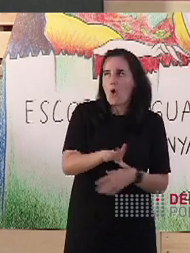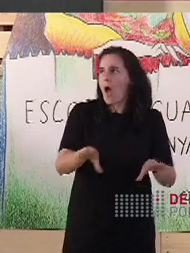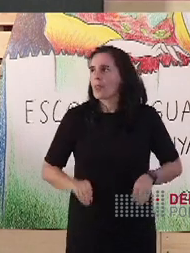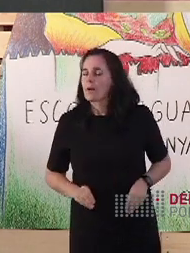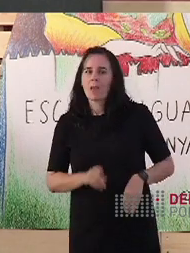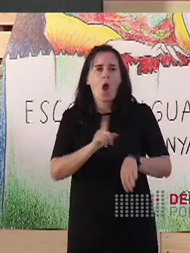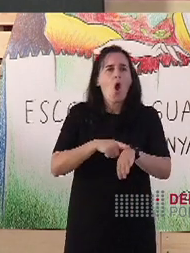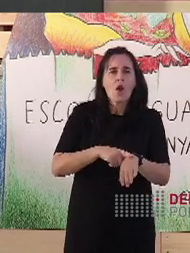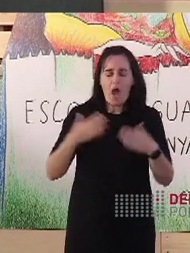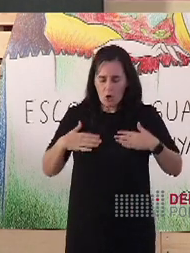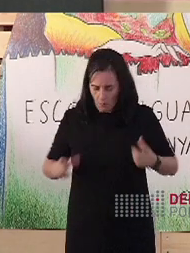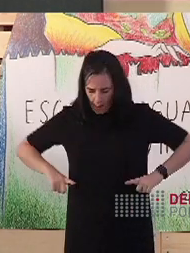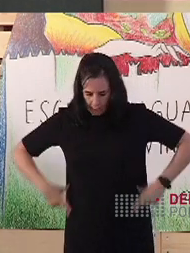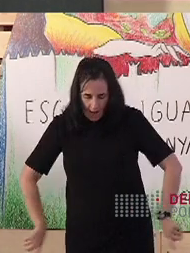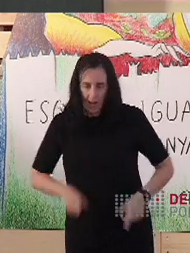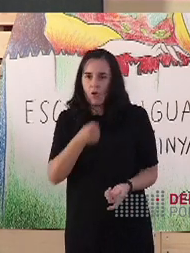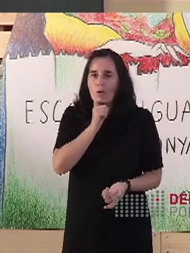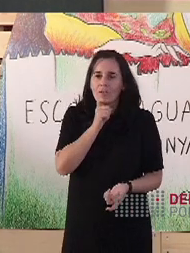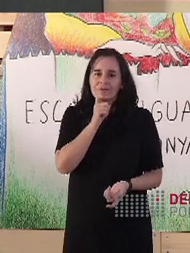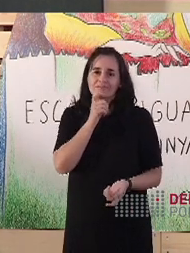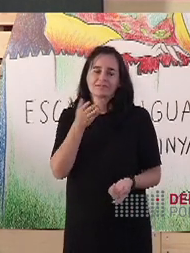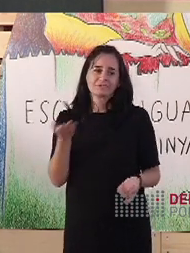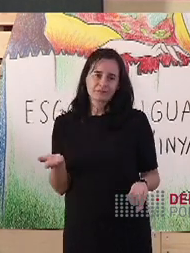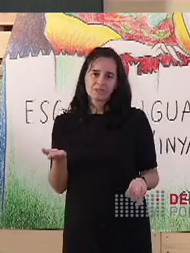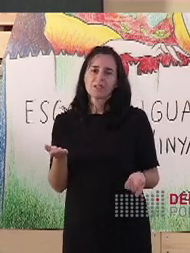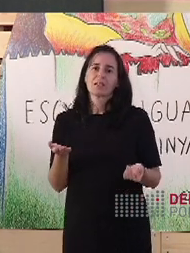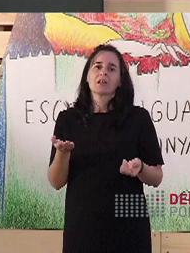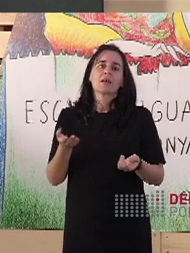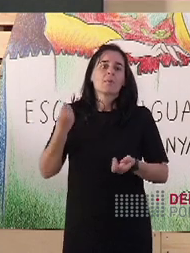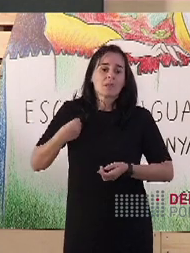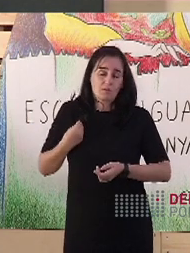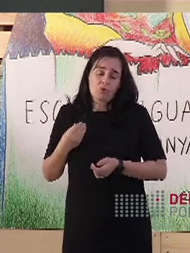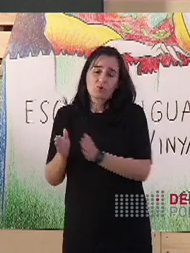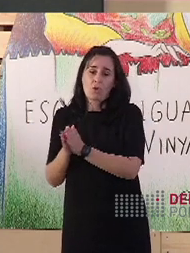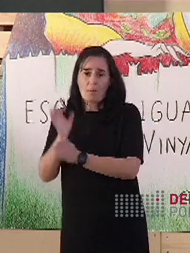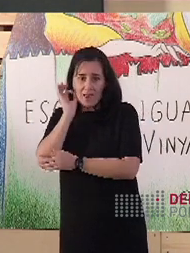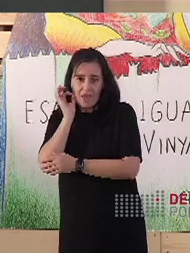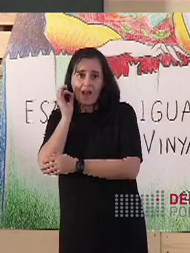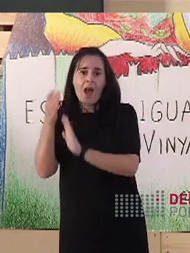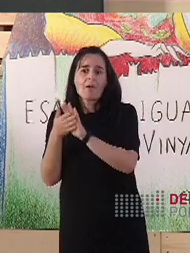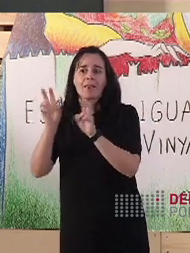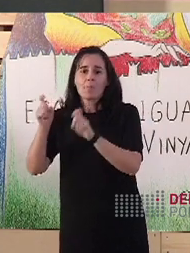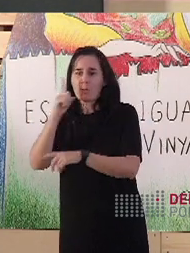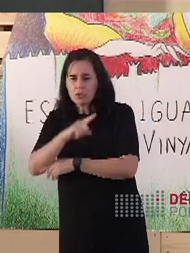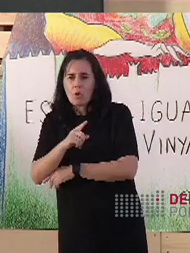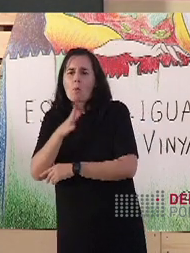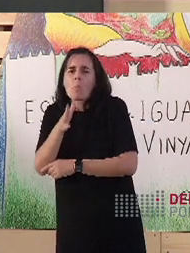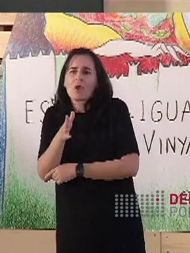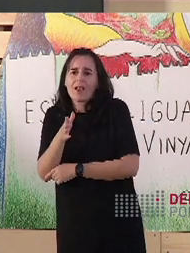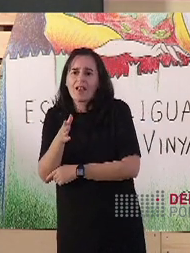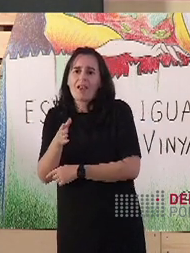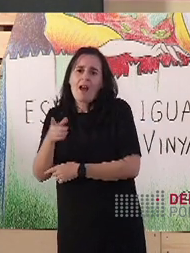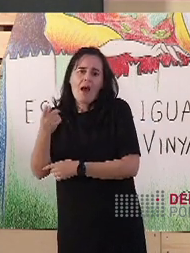hora? Silvia lo ha traído a colación muy bien hablando de la prostitución. ¿Por qué a las mujeres? ¿Por qué es tan importante saber si consintieron o no